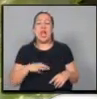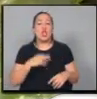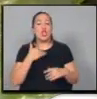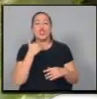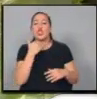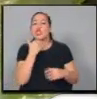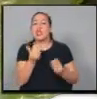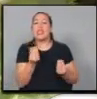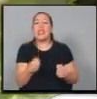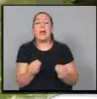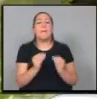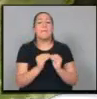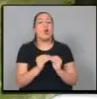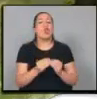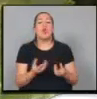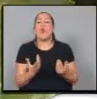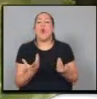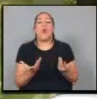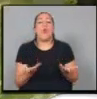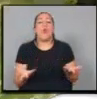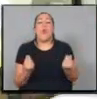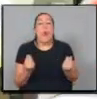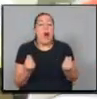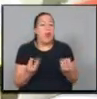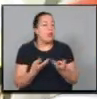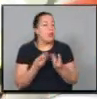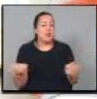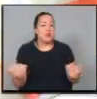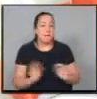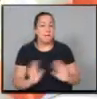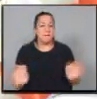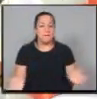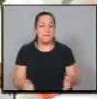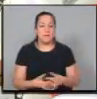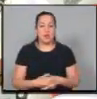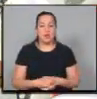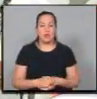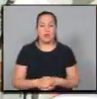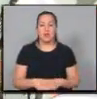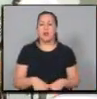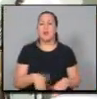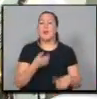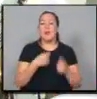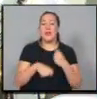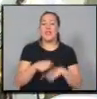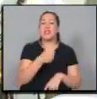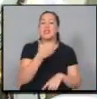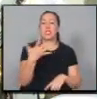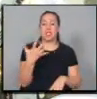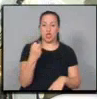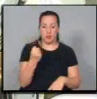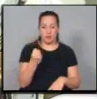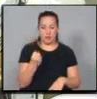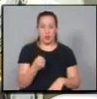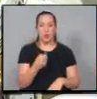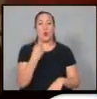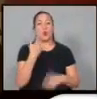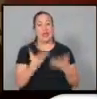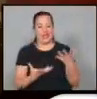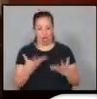motivo. Desapareció el limón. Desapareció. Estamos vendiendo a 65 nosotros. 65 pesos. El kilo,